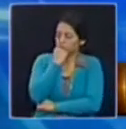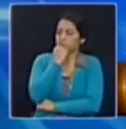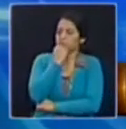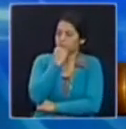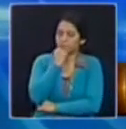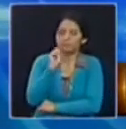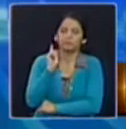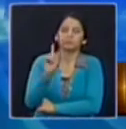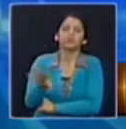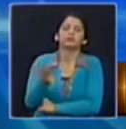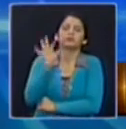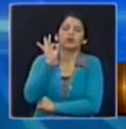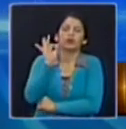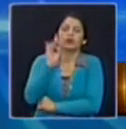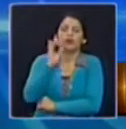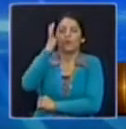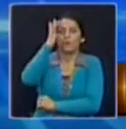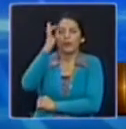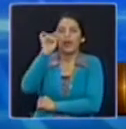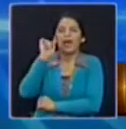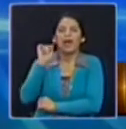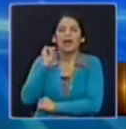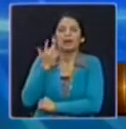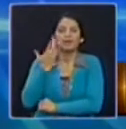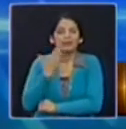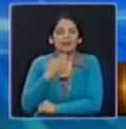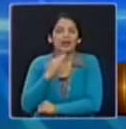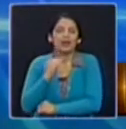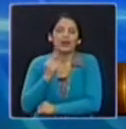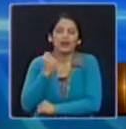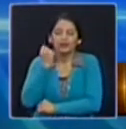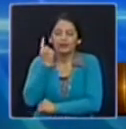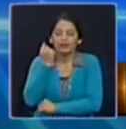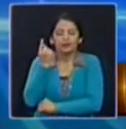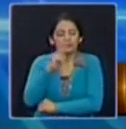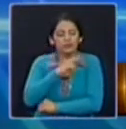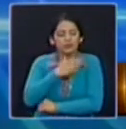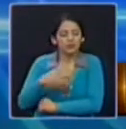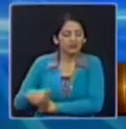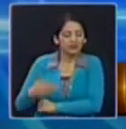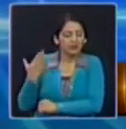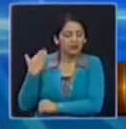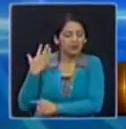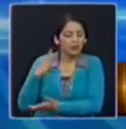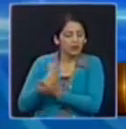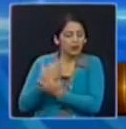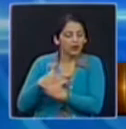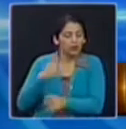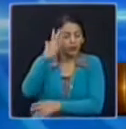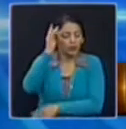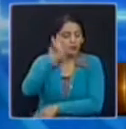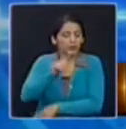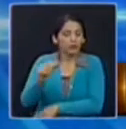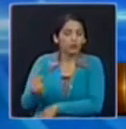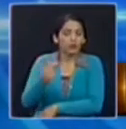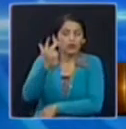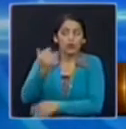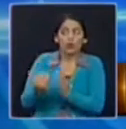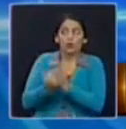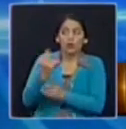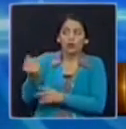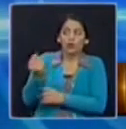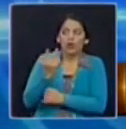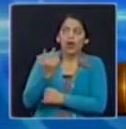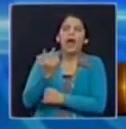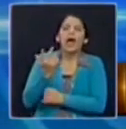cuenta del abandono del cargo y, por lo tanto, la elección del nuevo vicepresidente o vicepresidenta. O lo otro, que